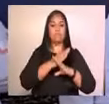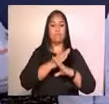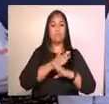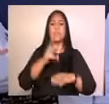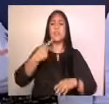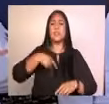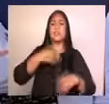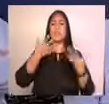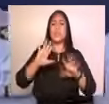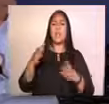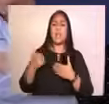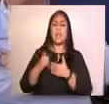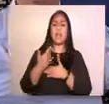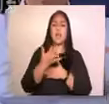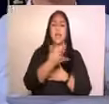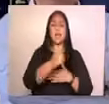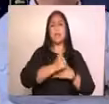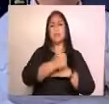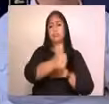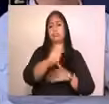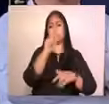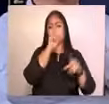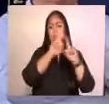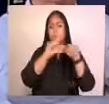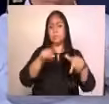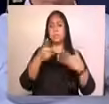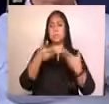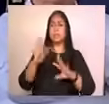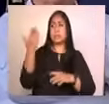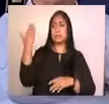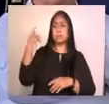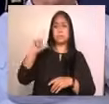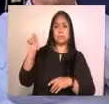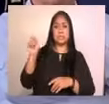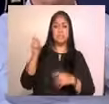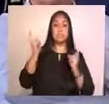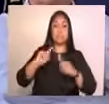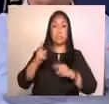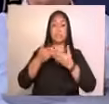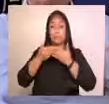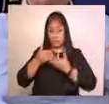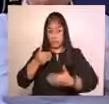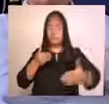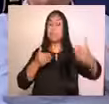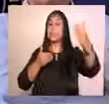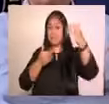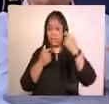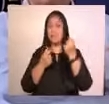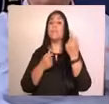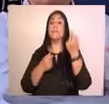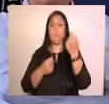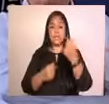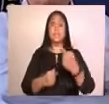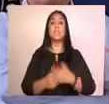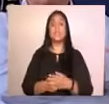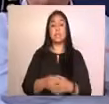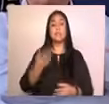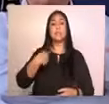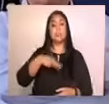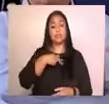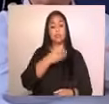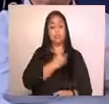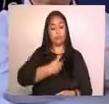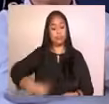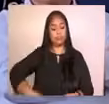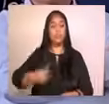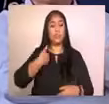tenido avances importantes en los últimos meses, pero sabemos que el camino es aún largo. Nuestro gobierno tiene